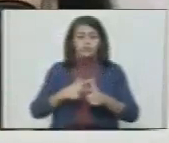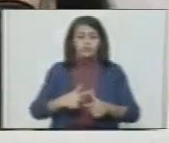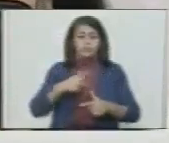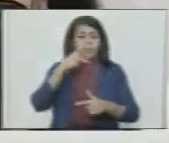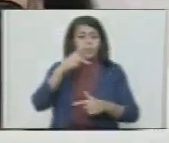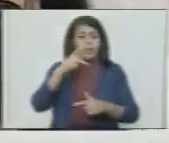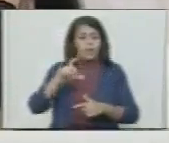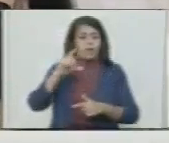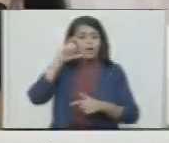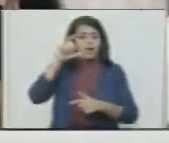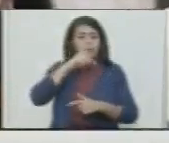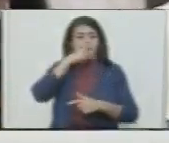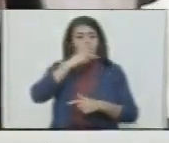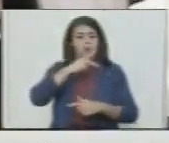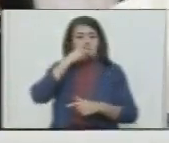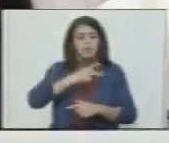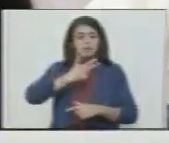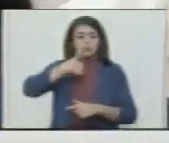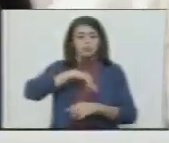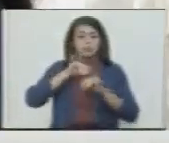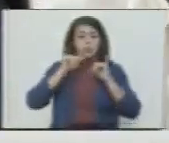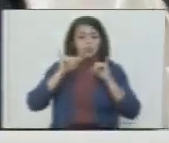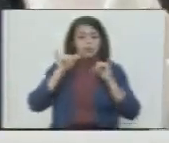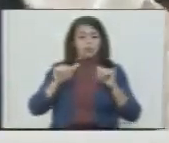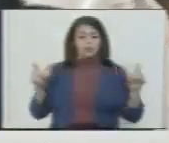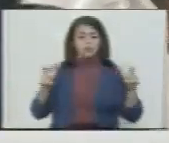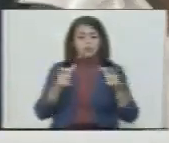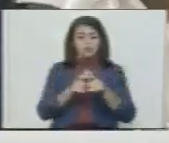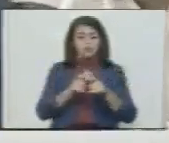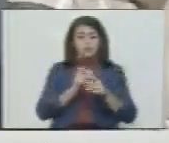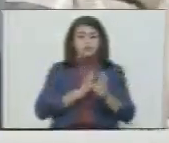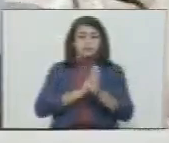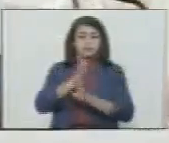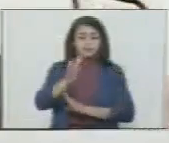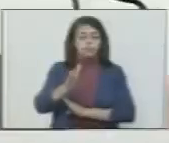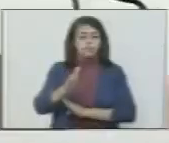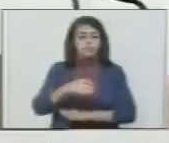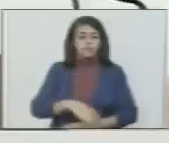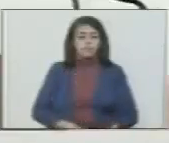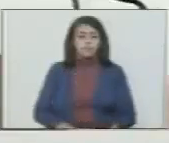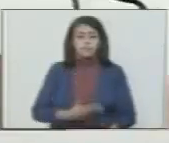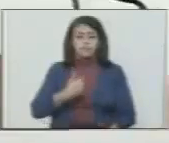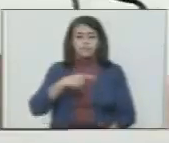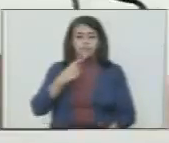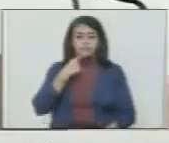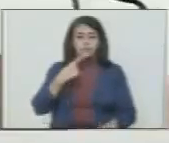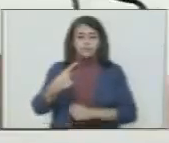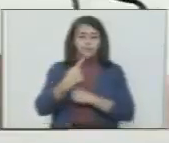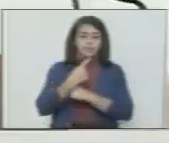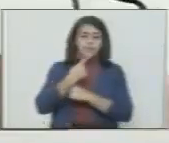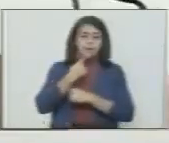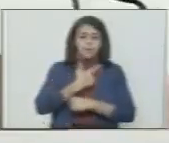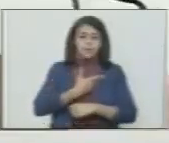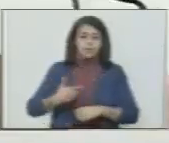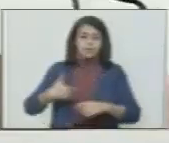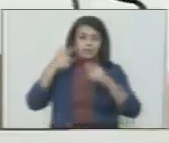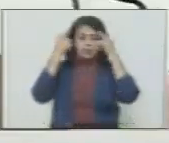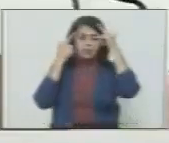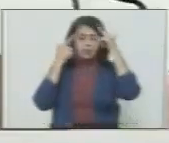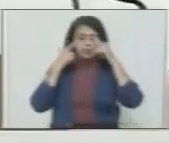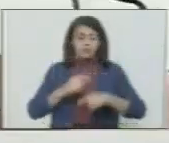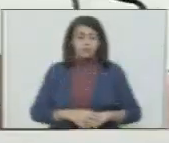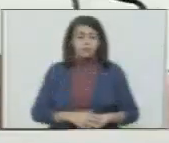con P mayúscula. Somos entonces nosotros, compatriotas, los que debemos seguir la senda que nos señalara el presidente